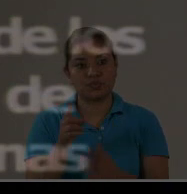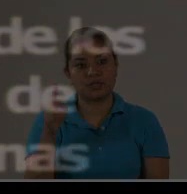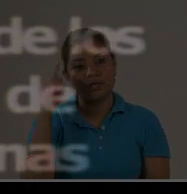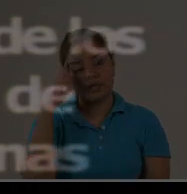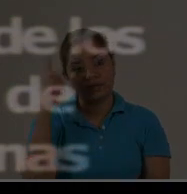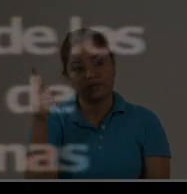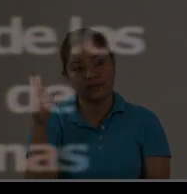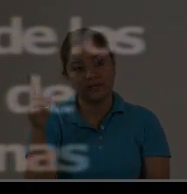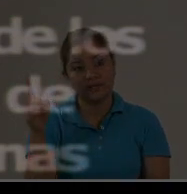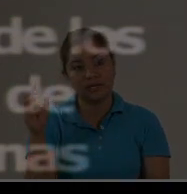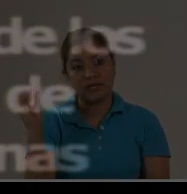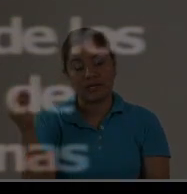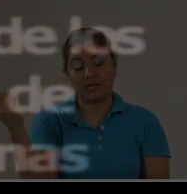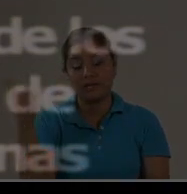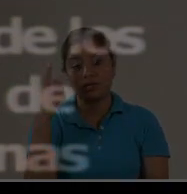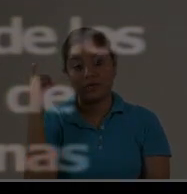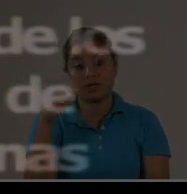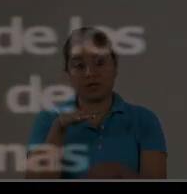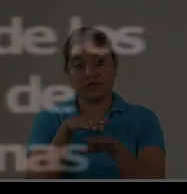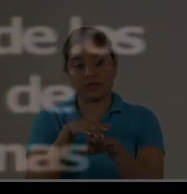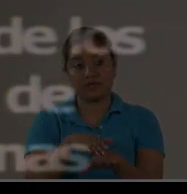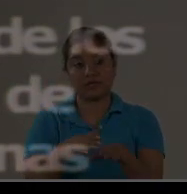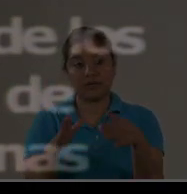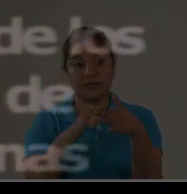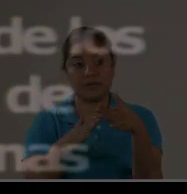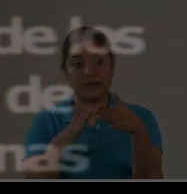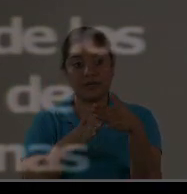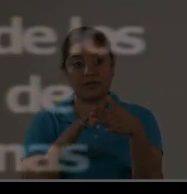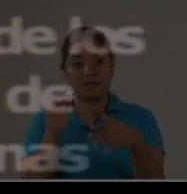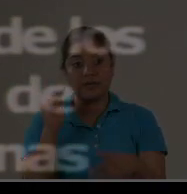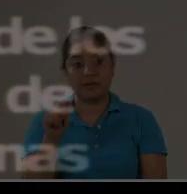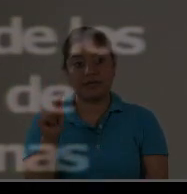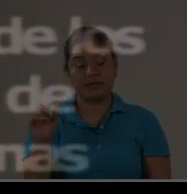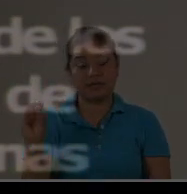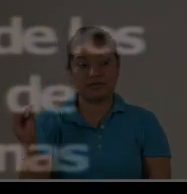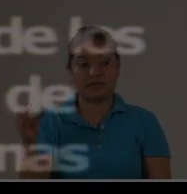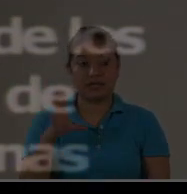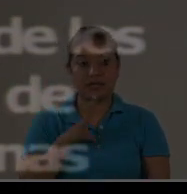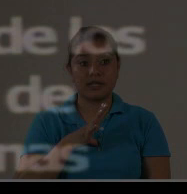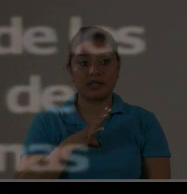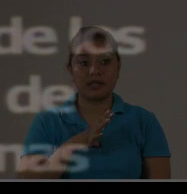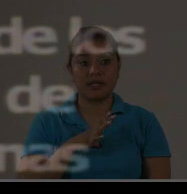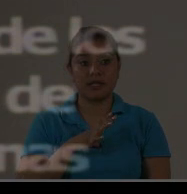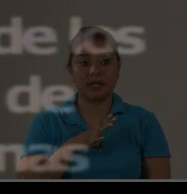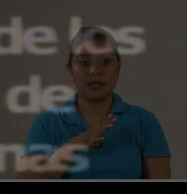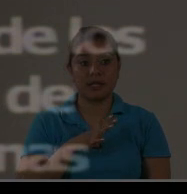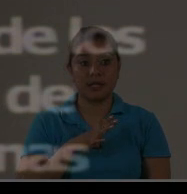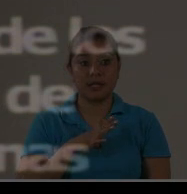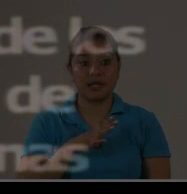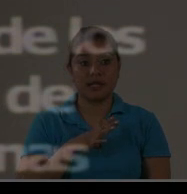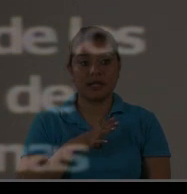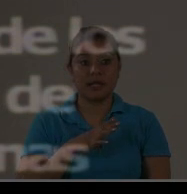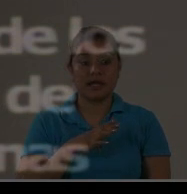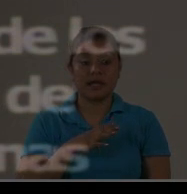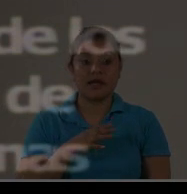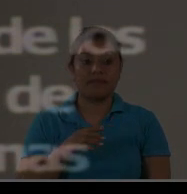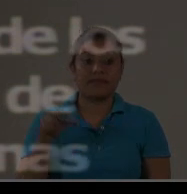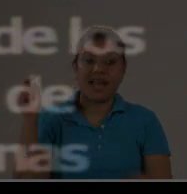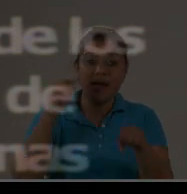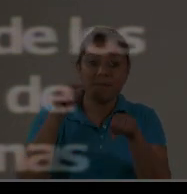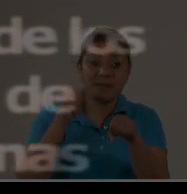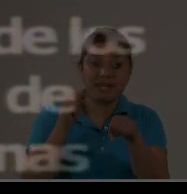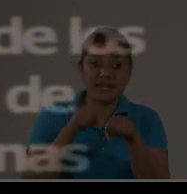considera discriminación basada en eso que tenga por efecto impedir o anular el